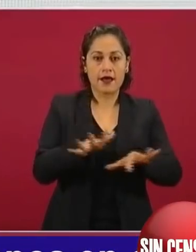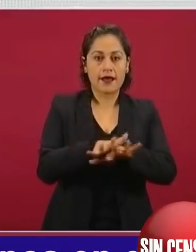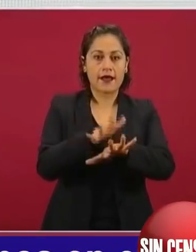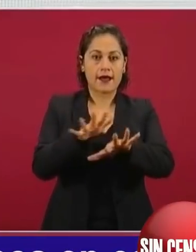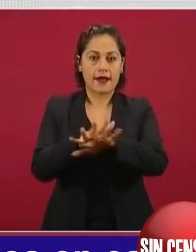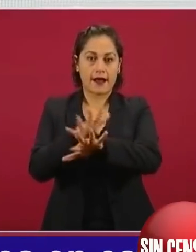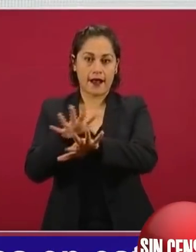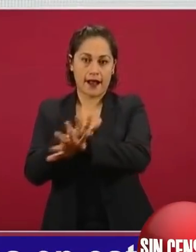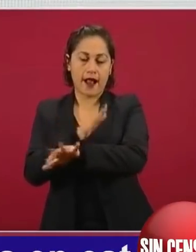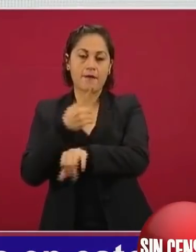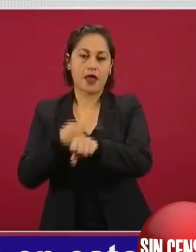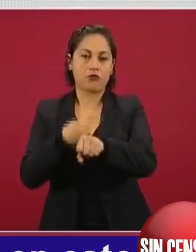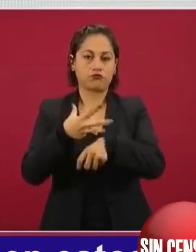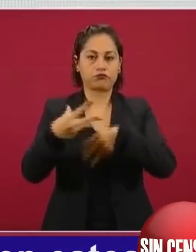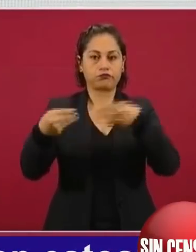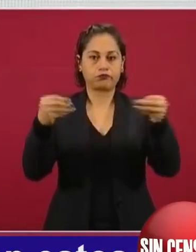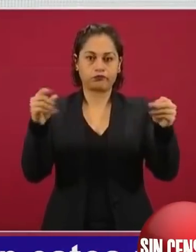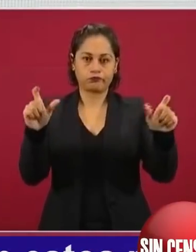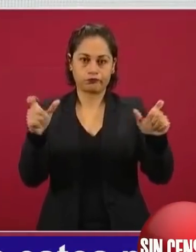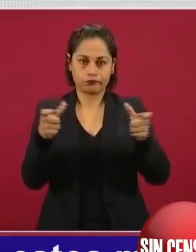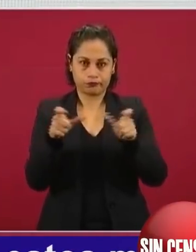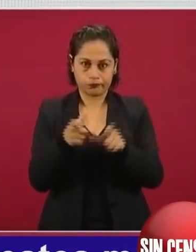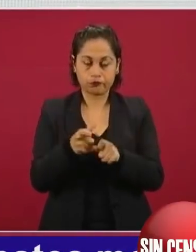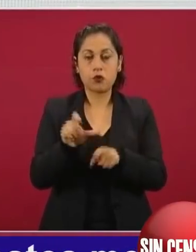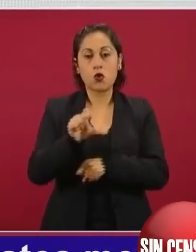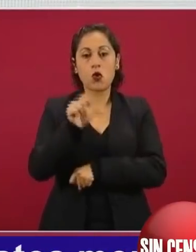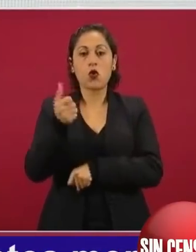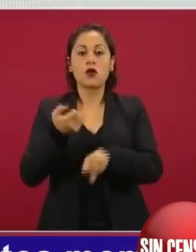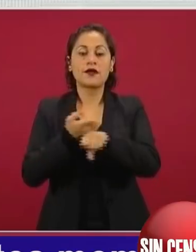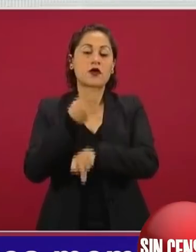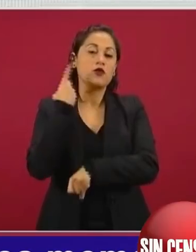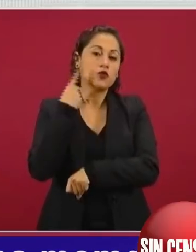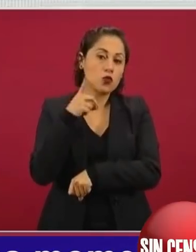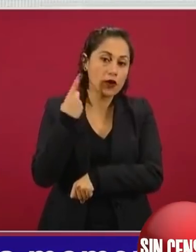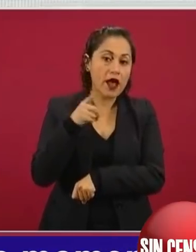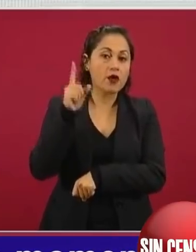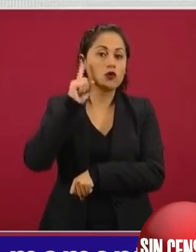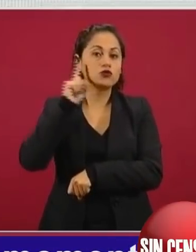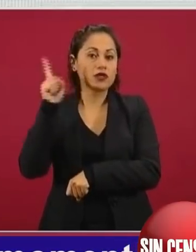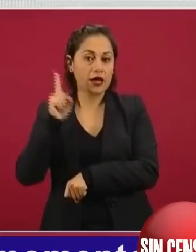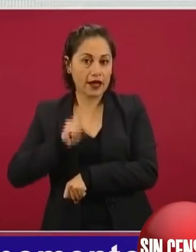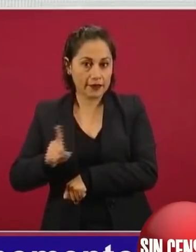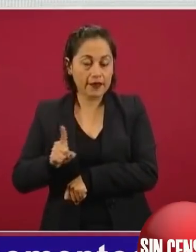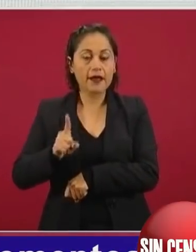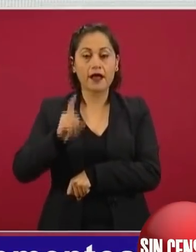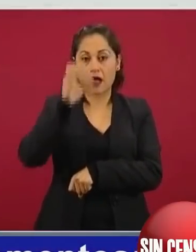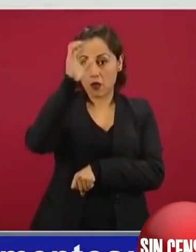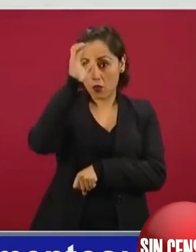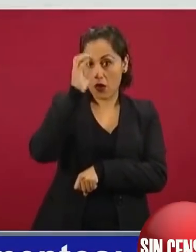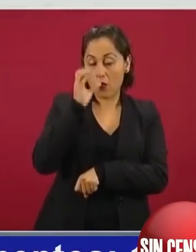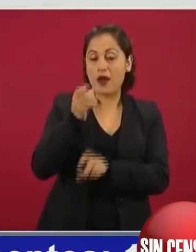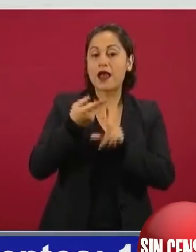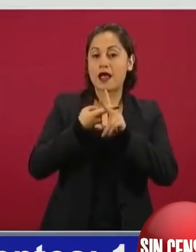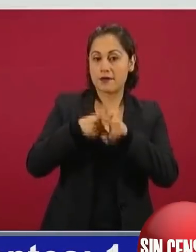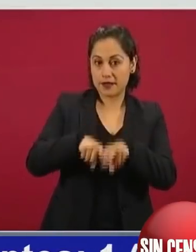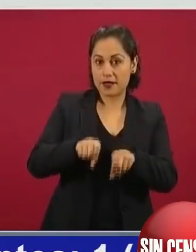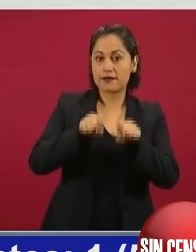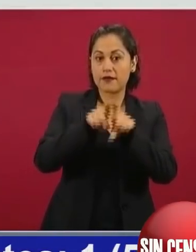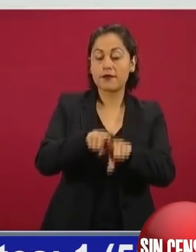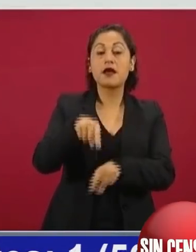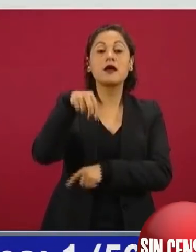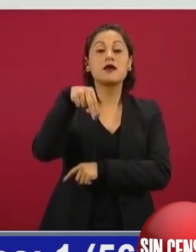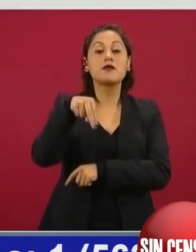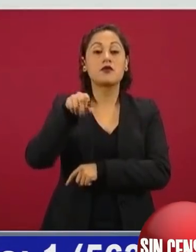intensidad epidémica. Nos resta todavía Durango, Zacatecas, Coahuila también empieza a reducir su epidemia, Nuevo León